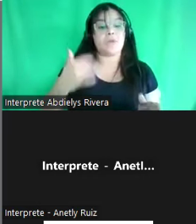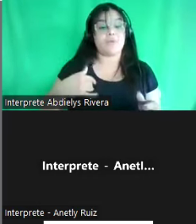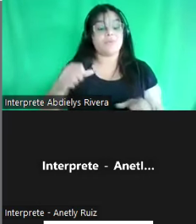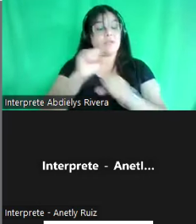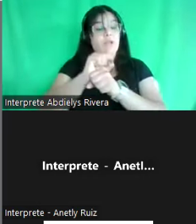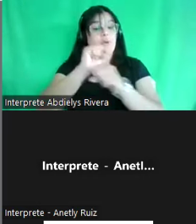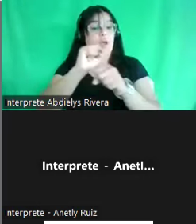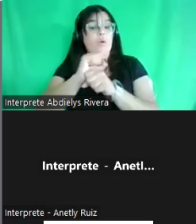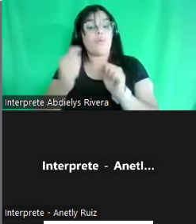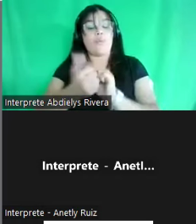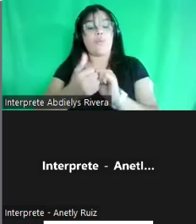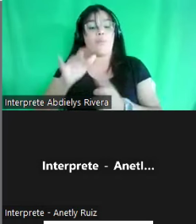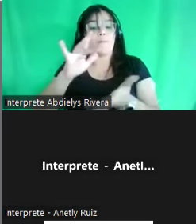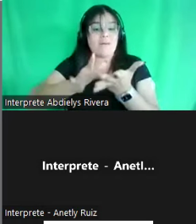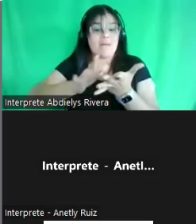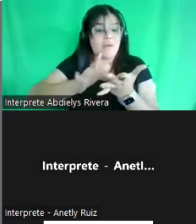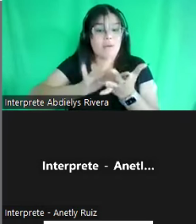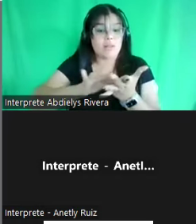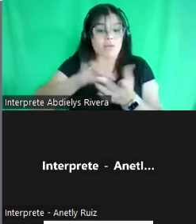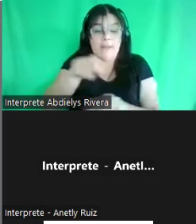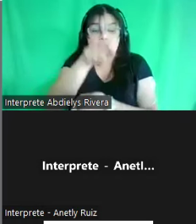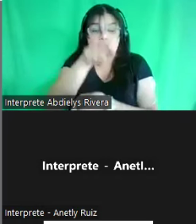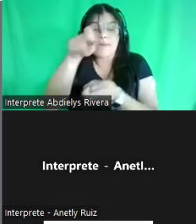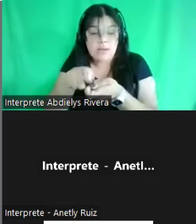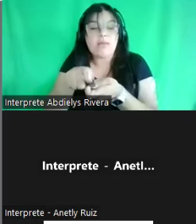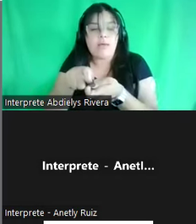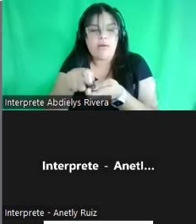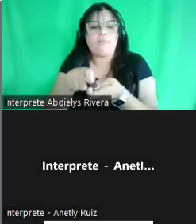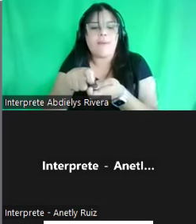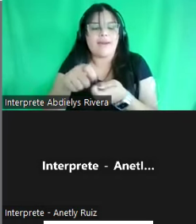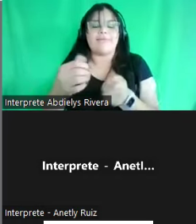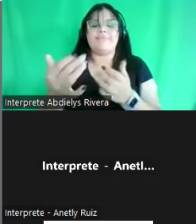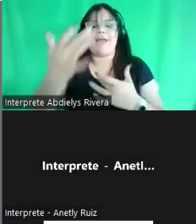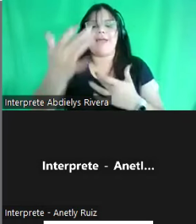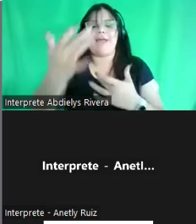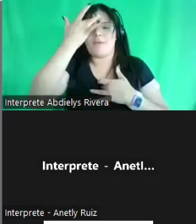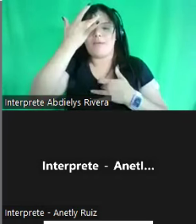y tenemos muchos pacientes con enfermedades crónicas. Así que podemos